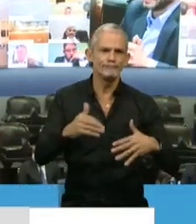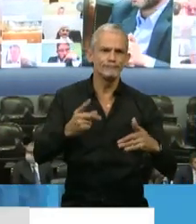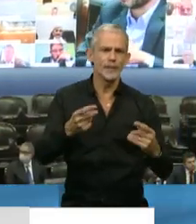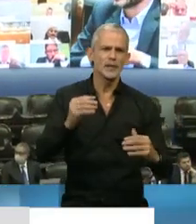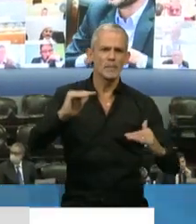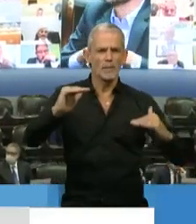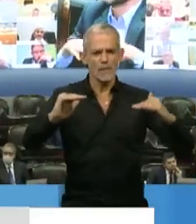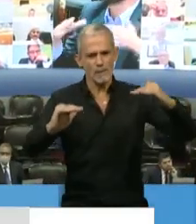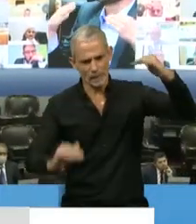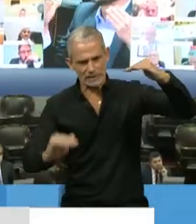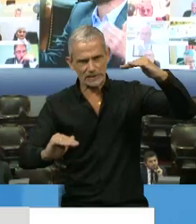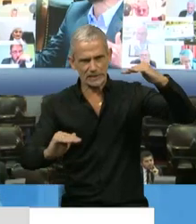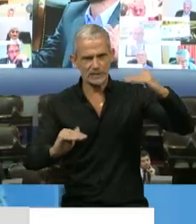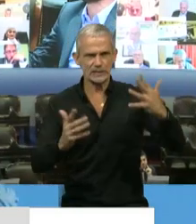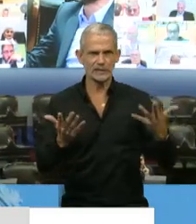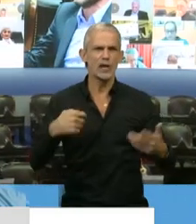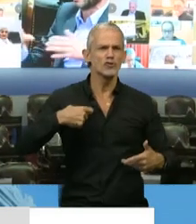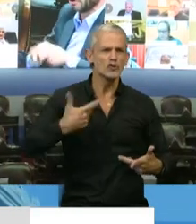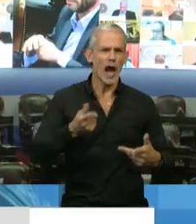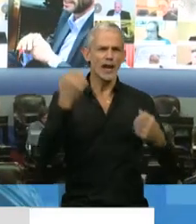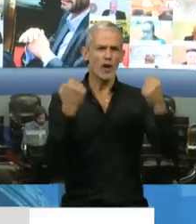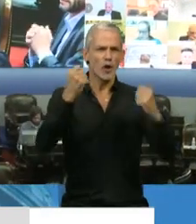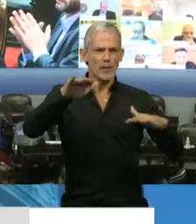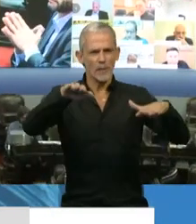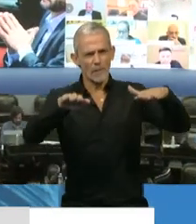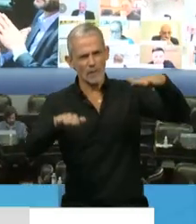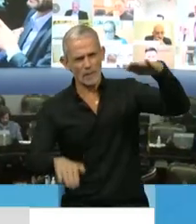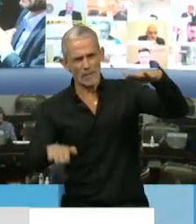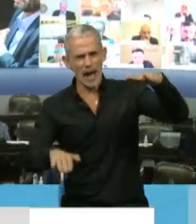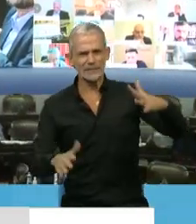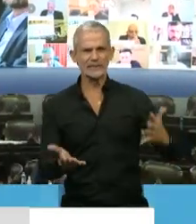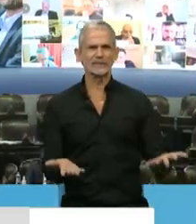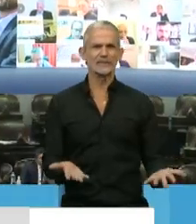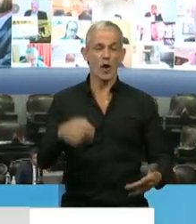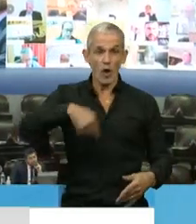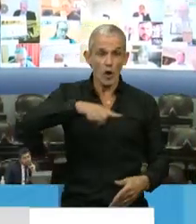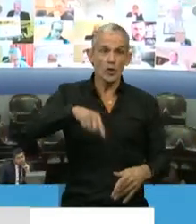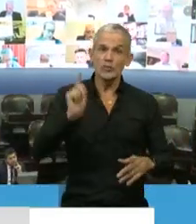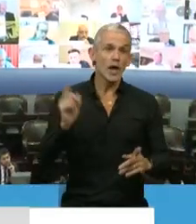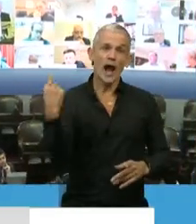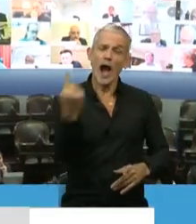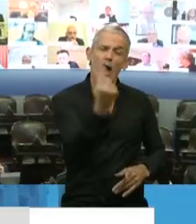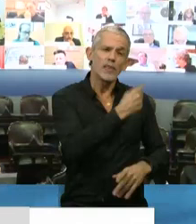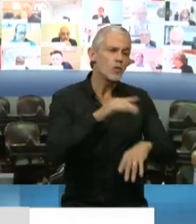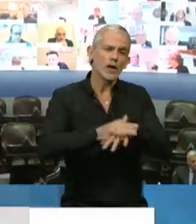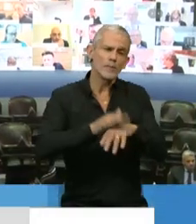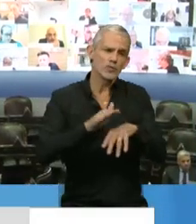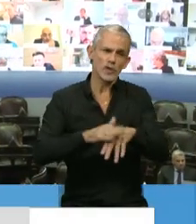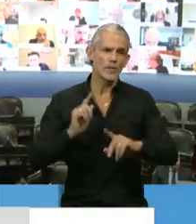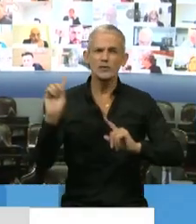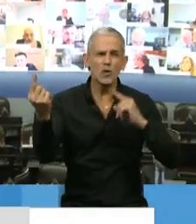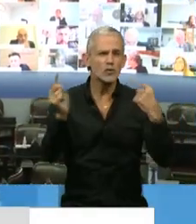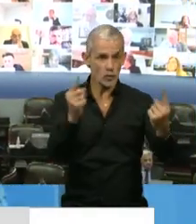desigualdades sociales y económicas. Hoy todos debemos ser responsables desde lo individual y